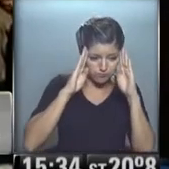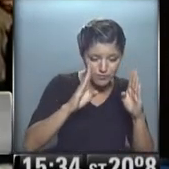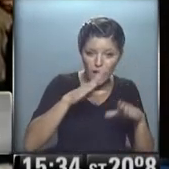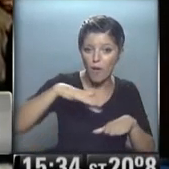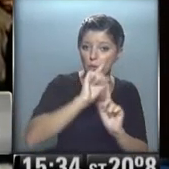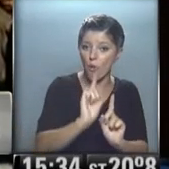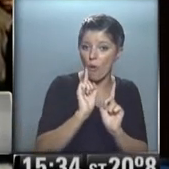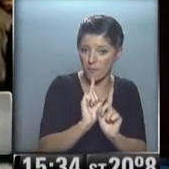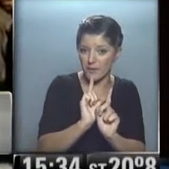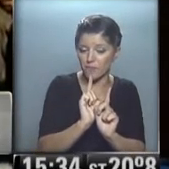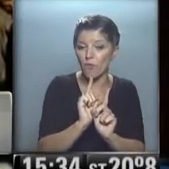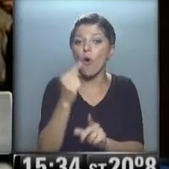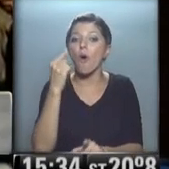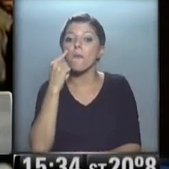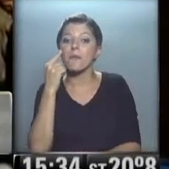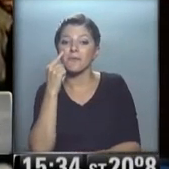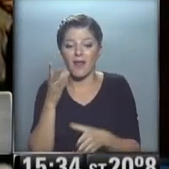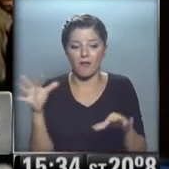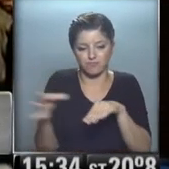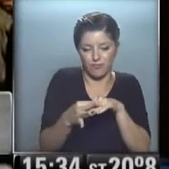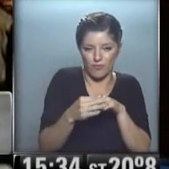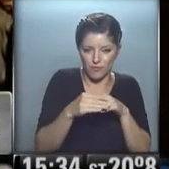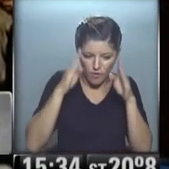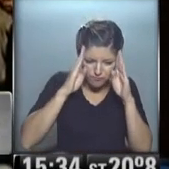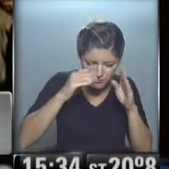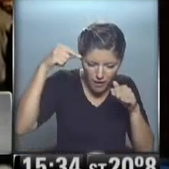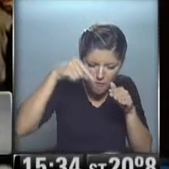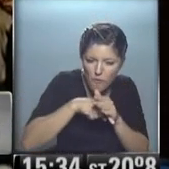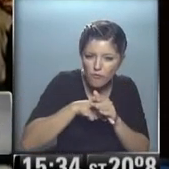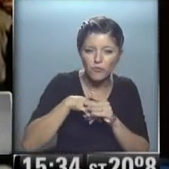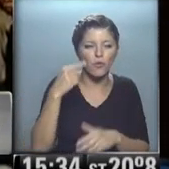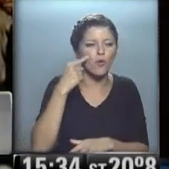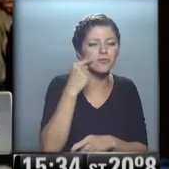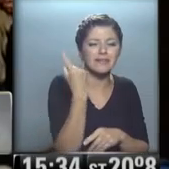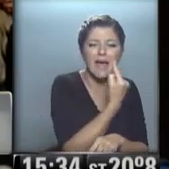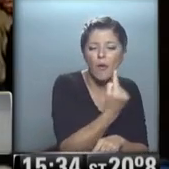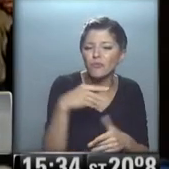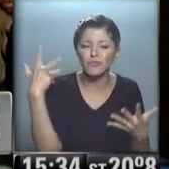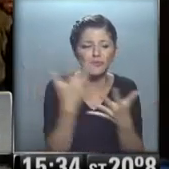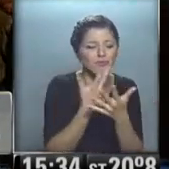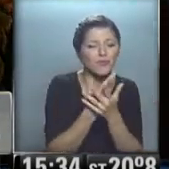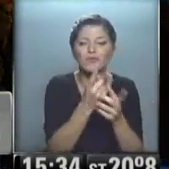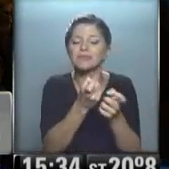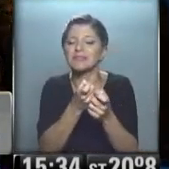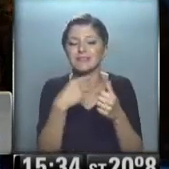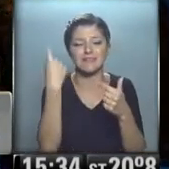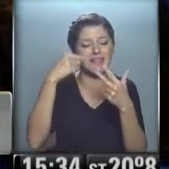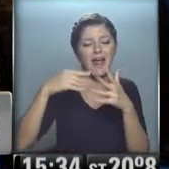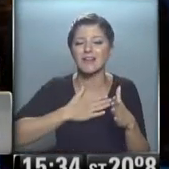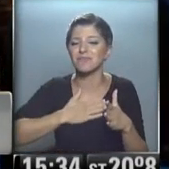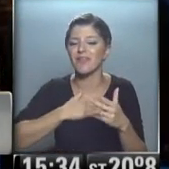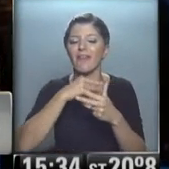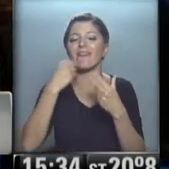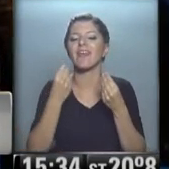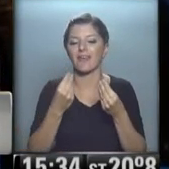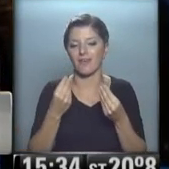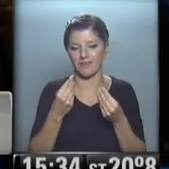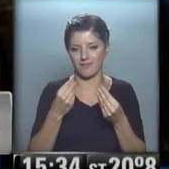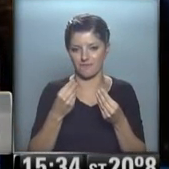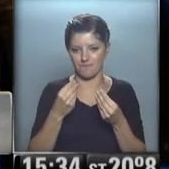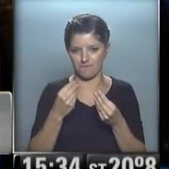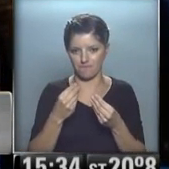pueblo. Vivir el compromiso a fondo, conocer las tristezas, las inquietudes, las alegrías de mi gente